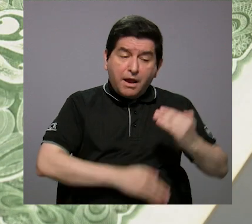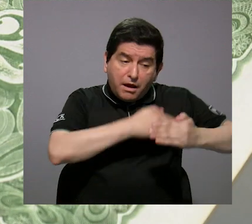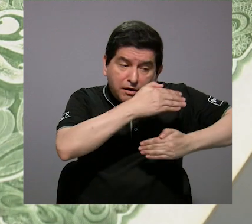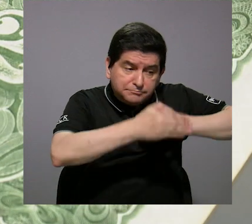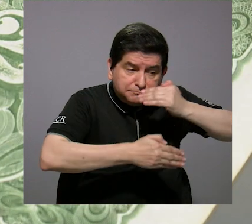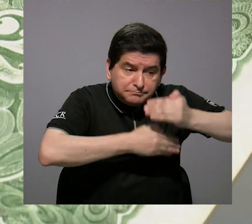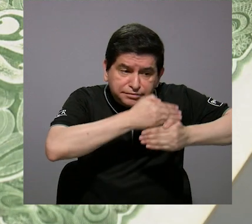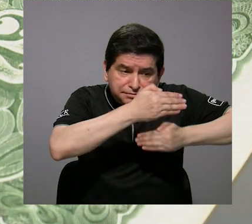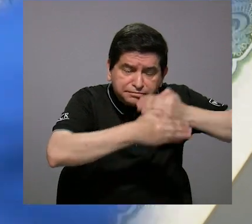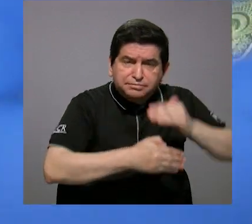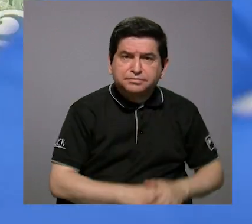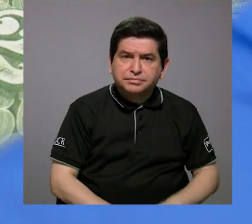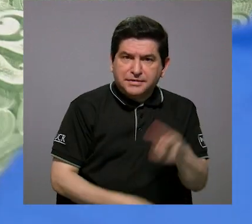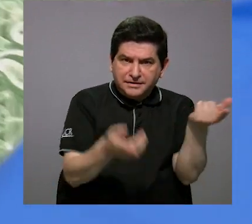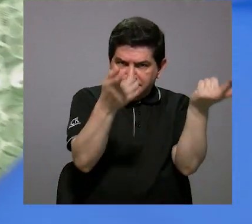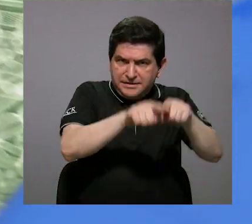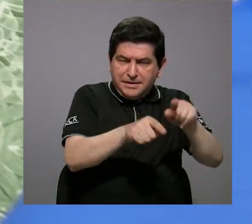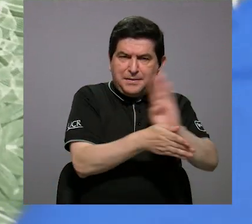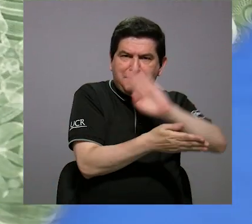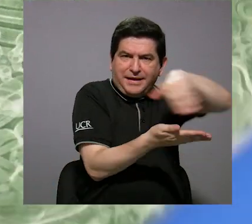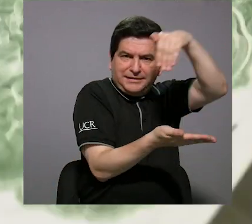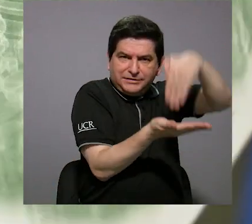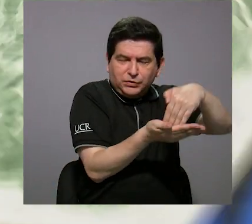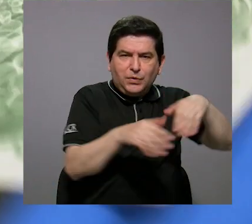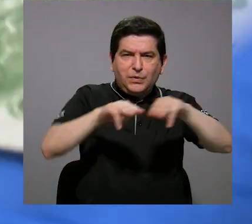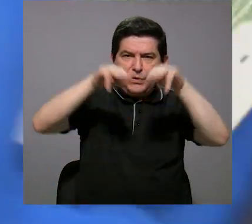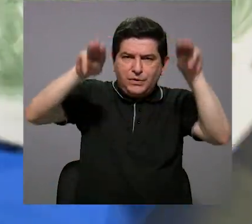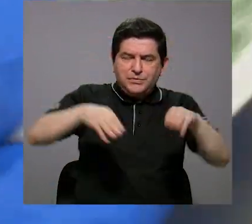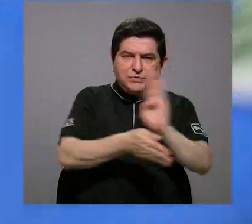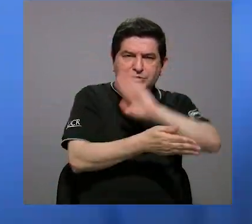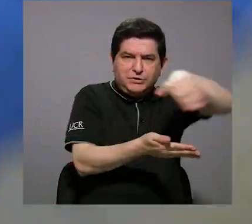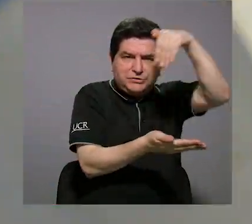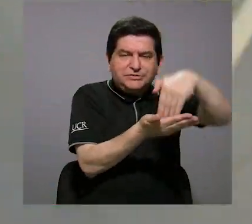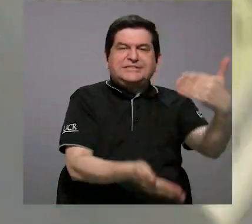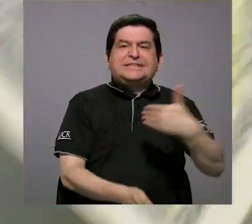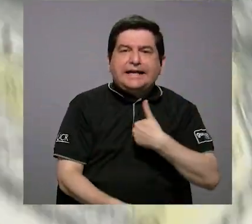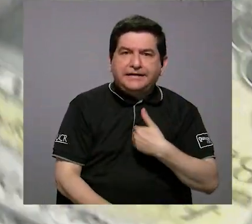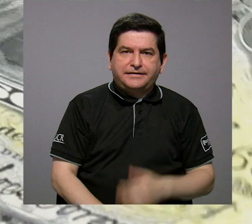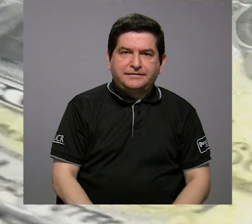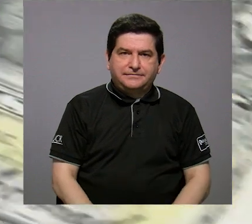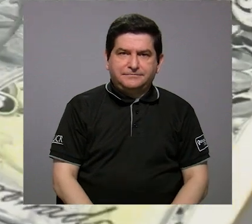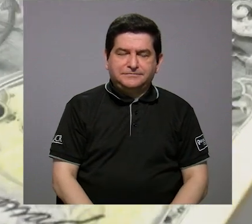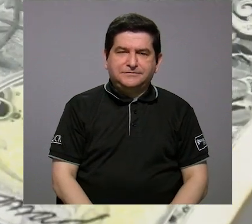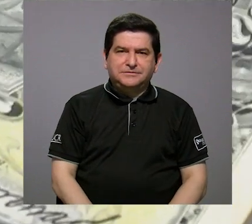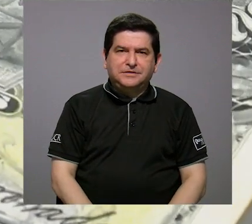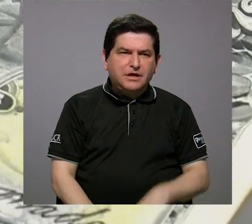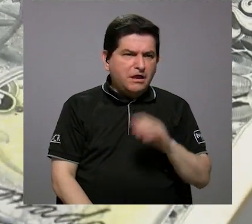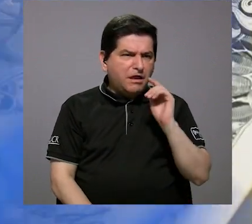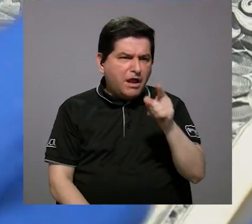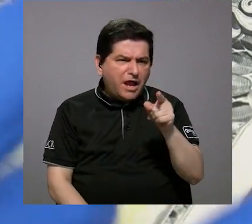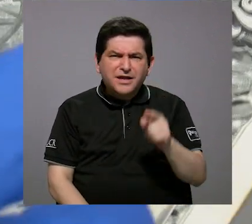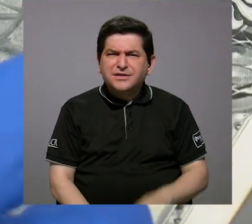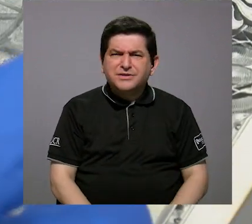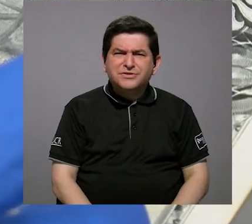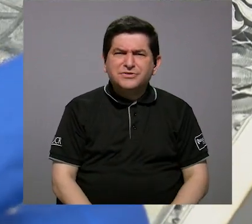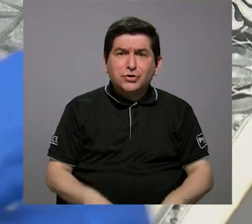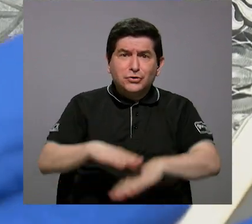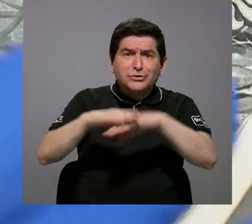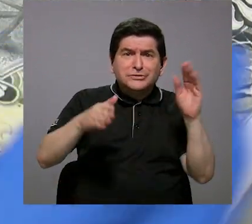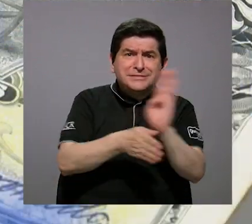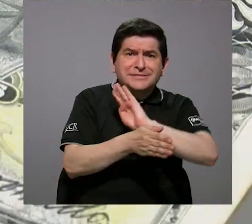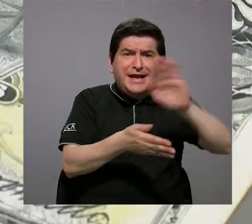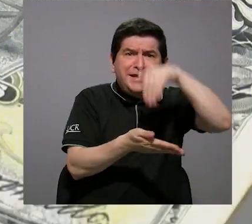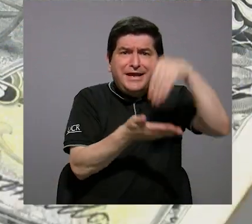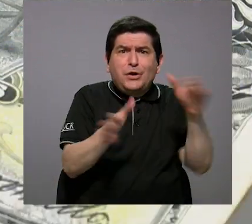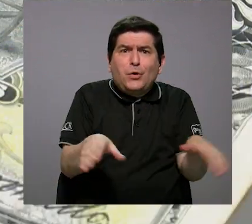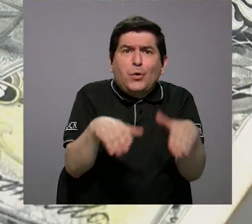los protocolos que el Banco Central y los museos del Banco Central tienen. Y para estos transportes… ¿Cómo salen del Banco